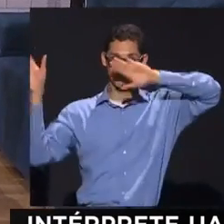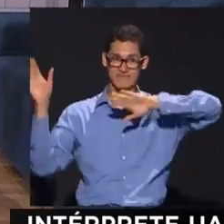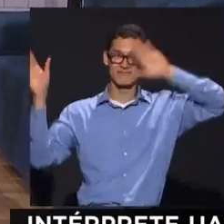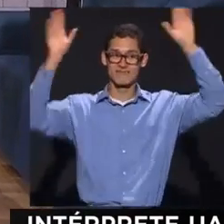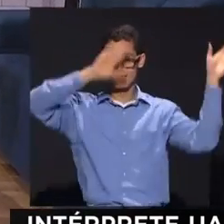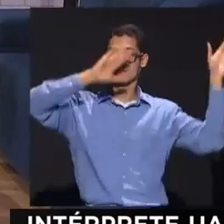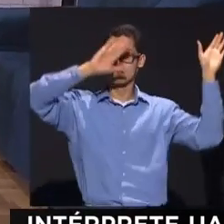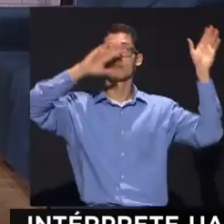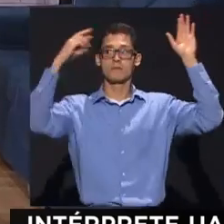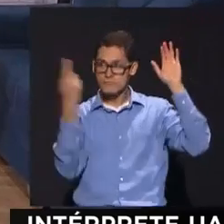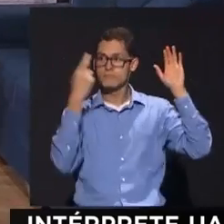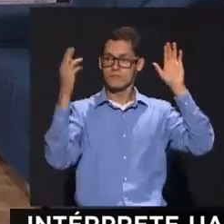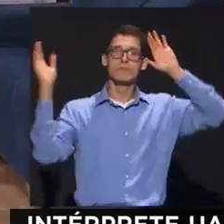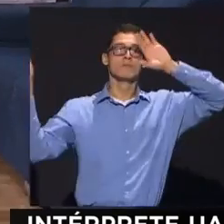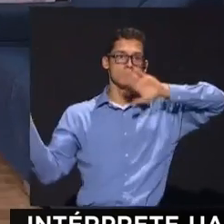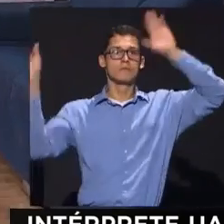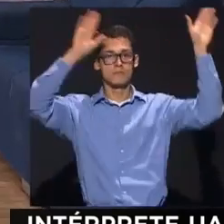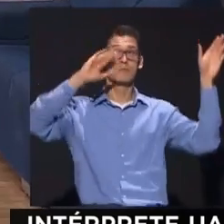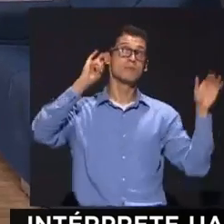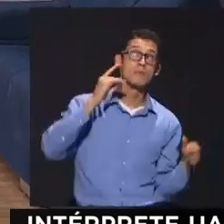esa pista que dice así